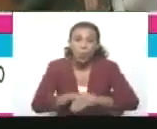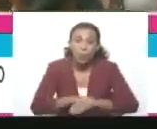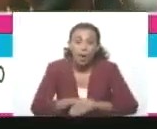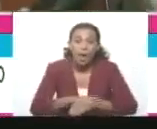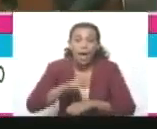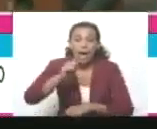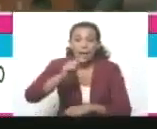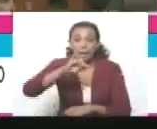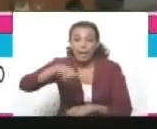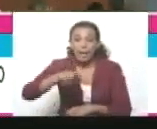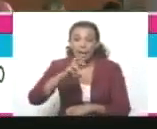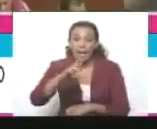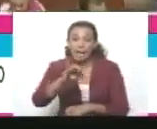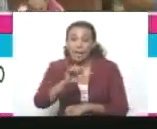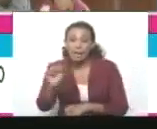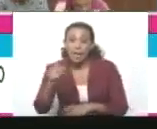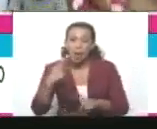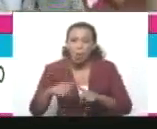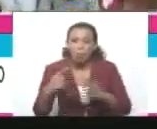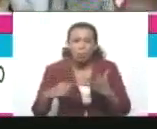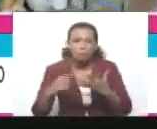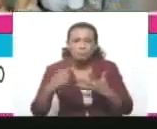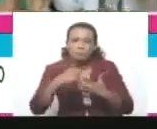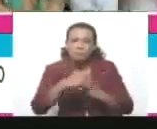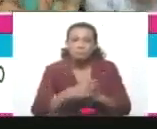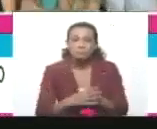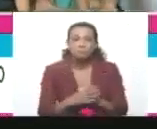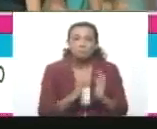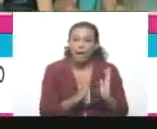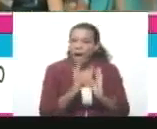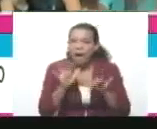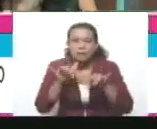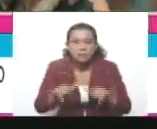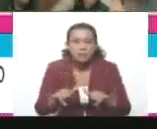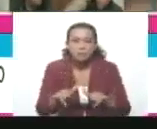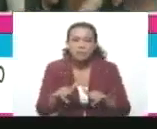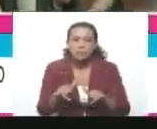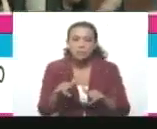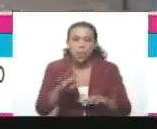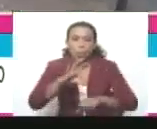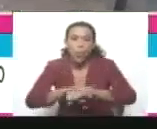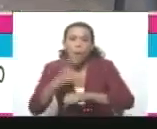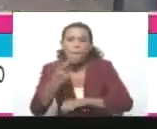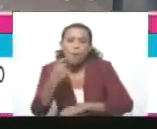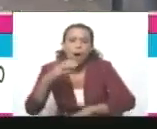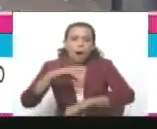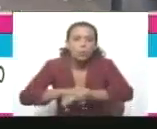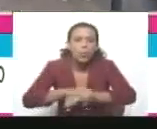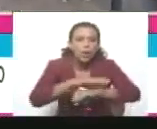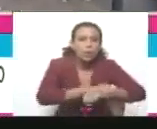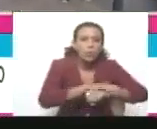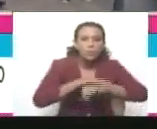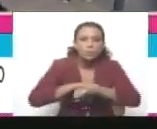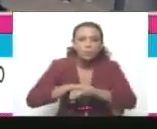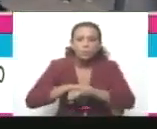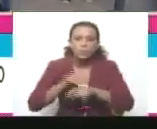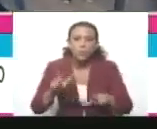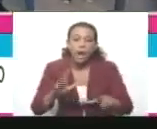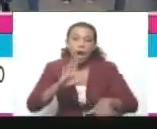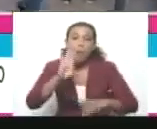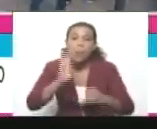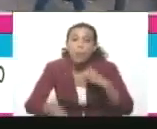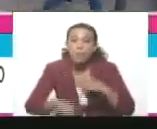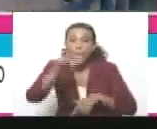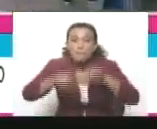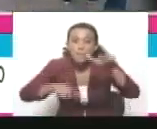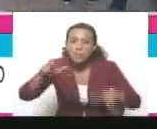tejería entre otras la segunda fase que es búsqueda de captura va hasta las